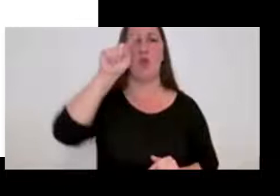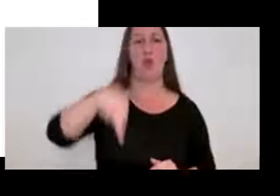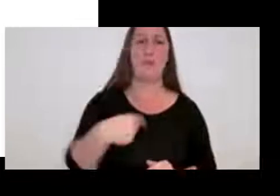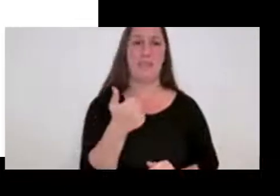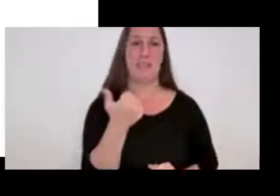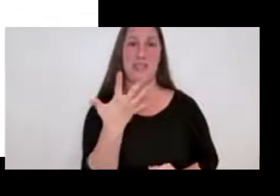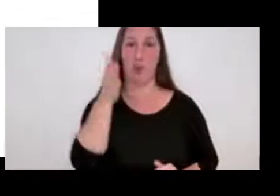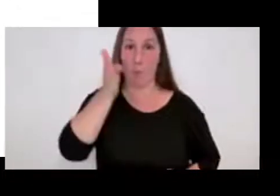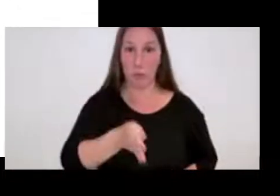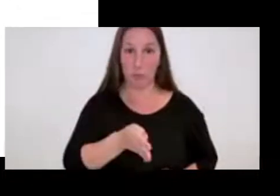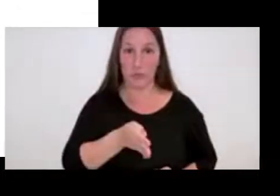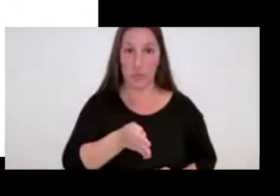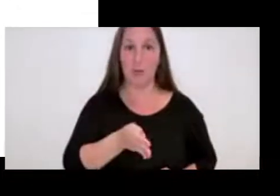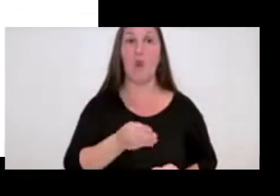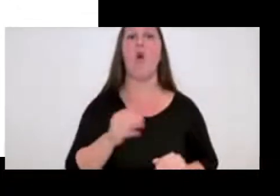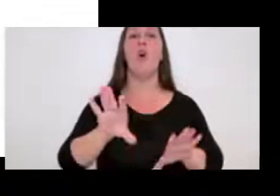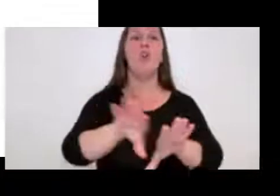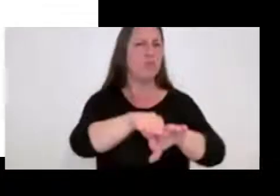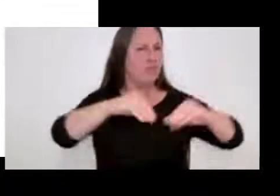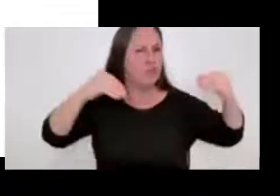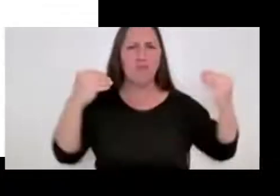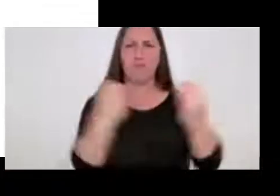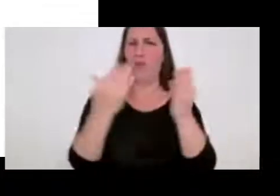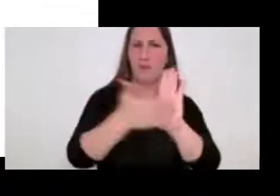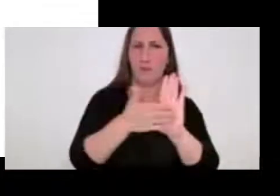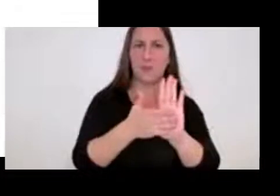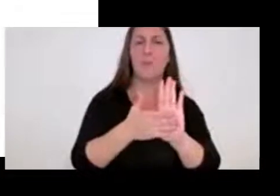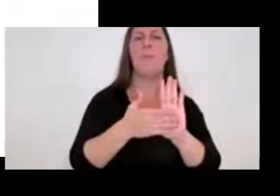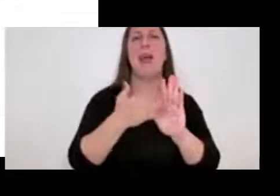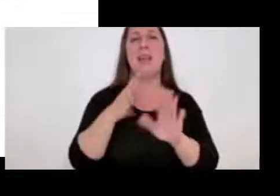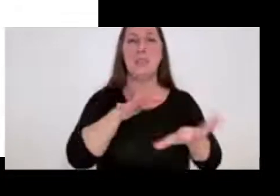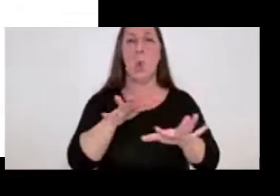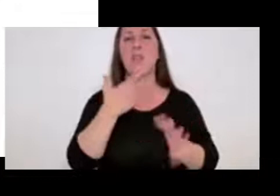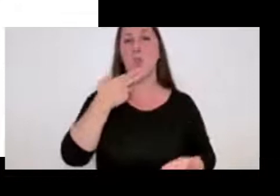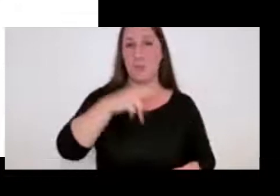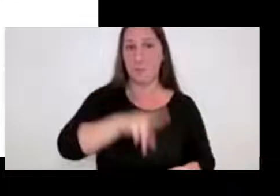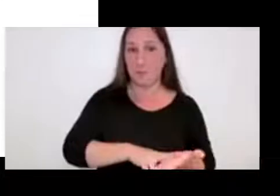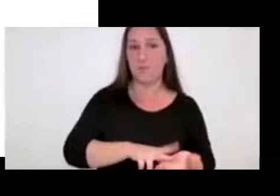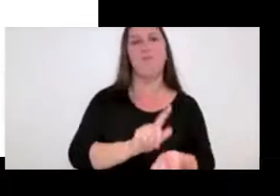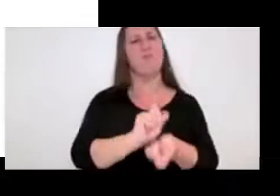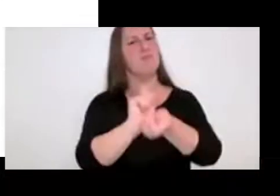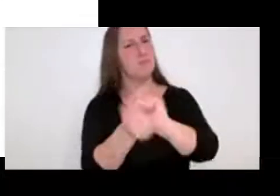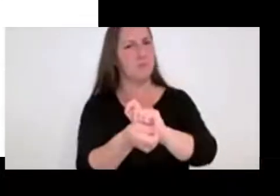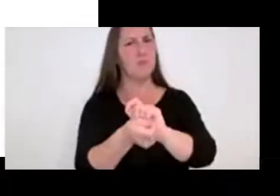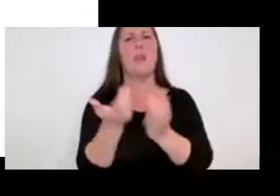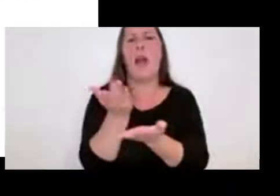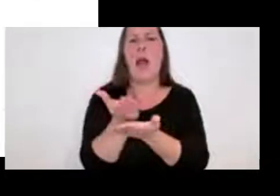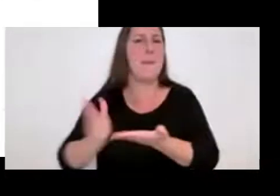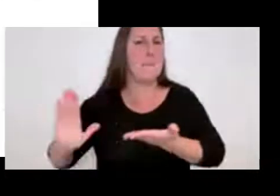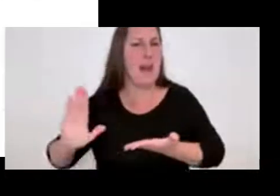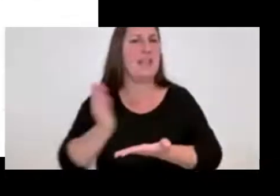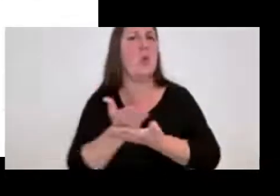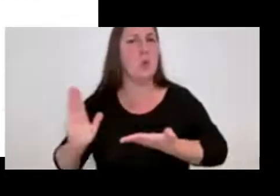82,65% del monto facturado para hechos imponibles perfeccionados a partir de la exclusión y hasta